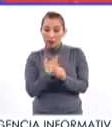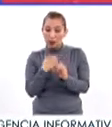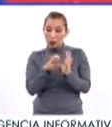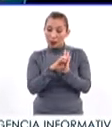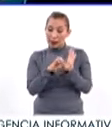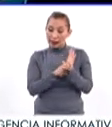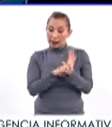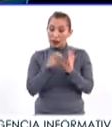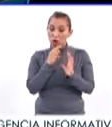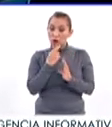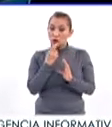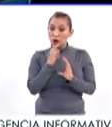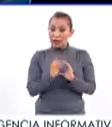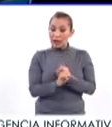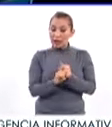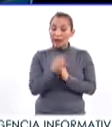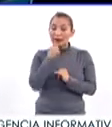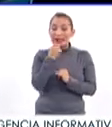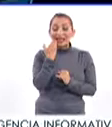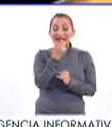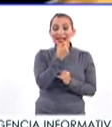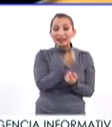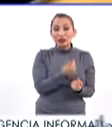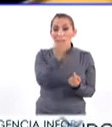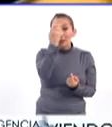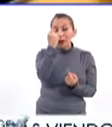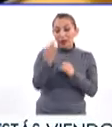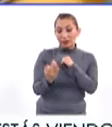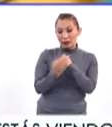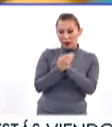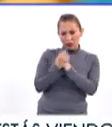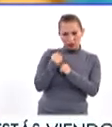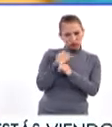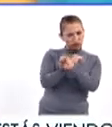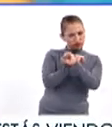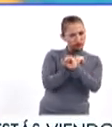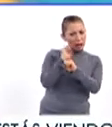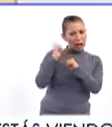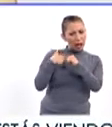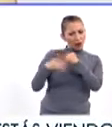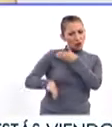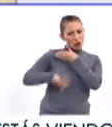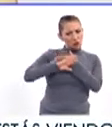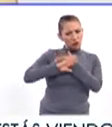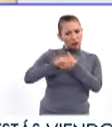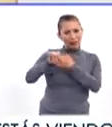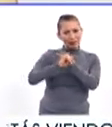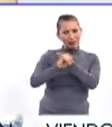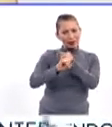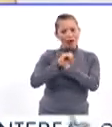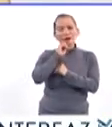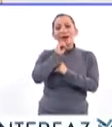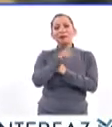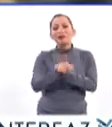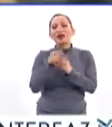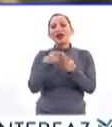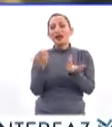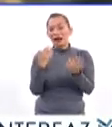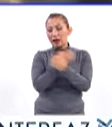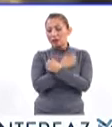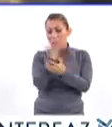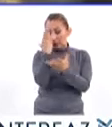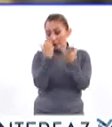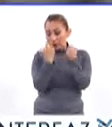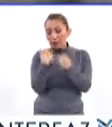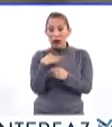ética digital. Además, pretende que los pequeños aprendan a defenderse y protegerse de ataques cibernéticos y, finalmente, educar